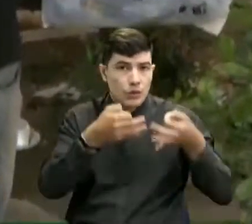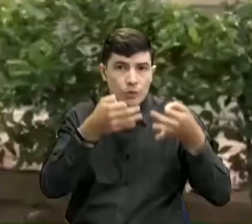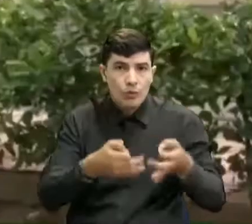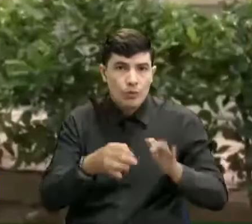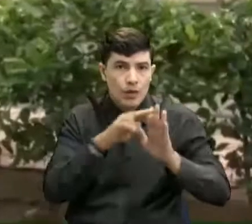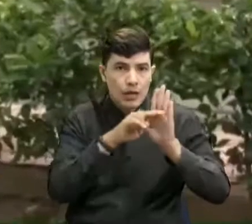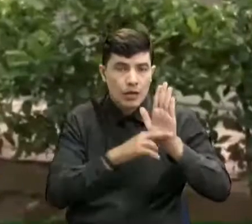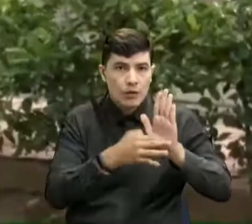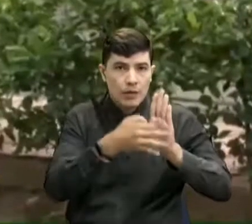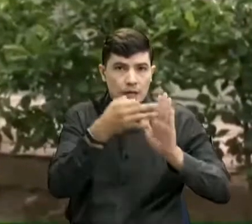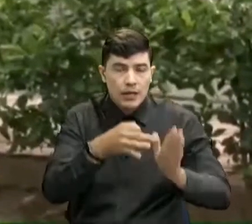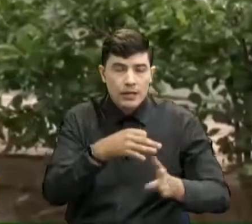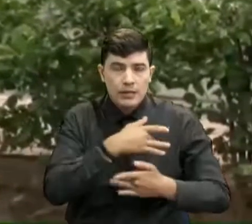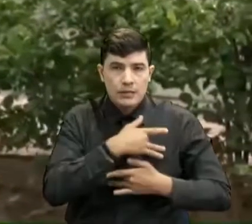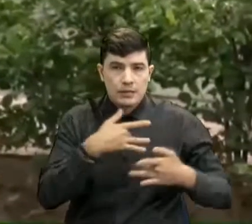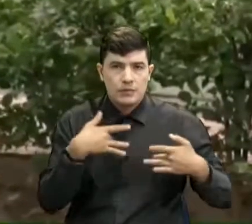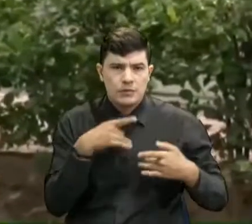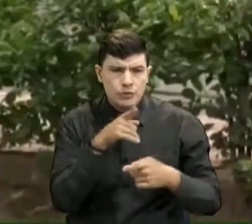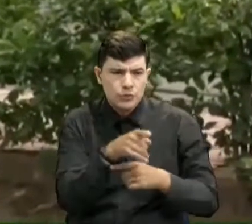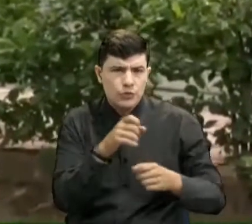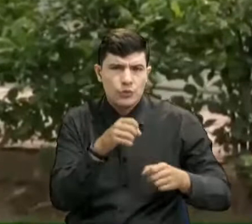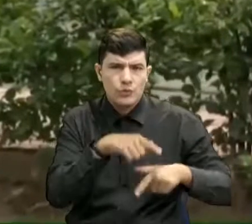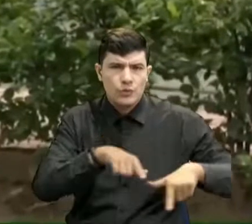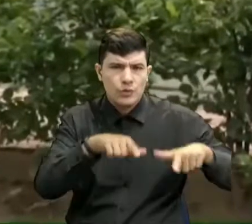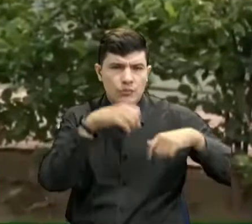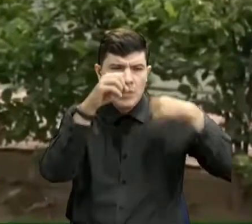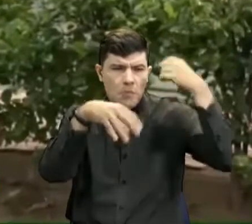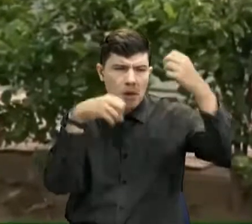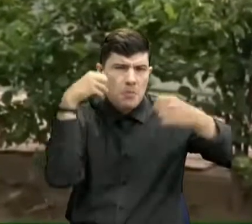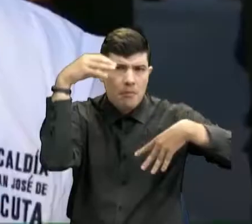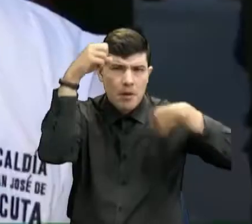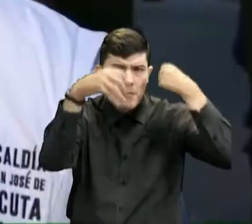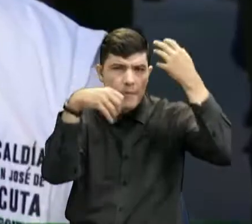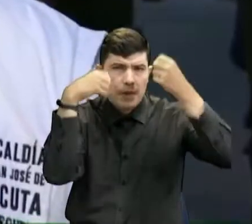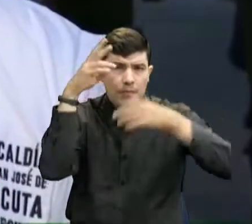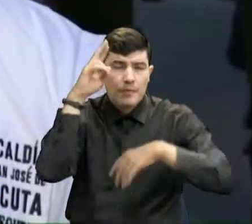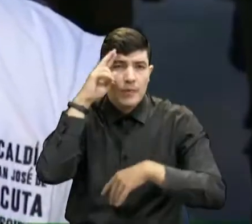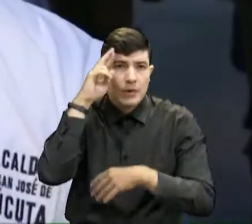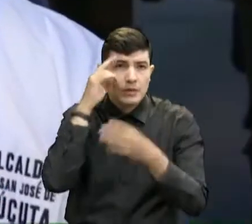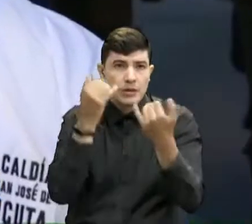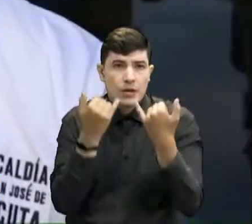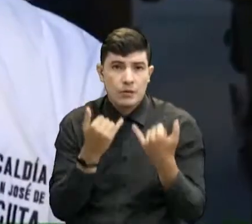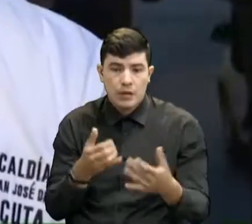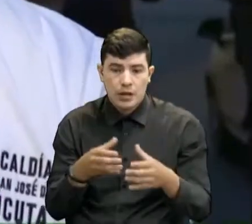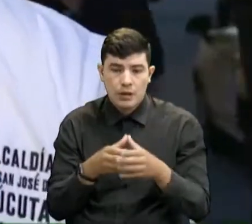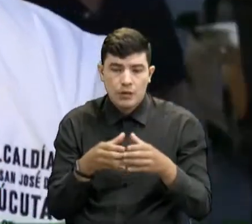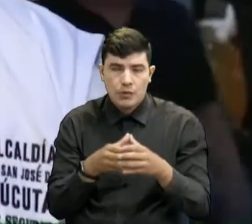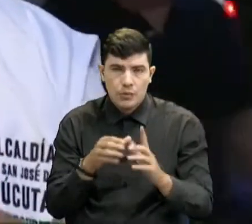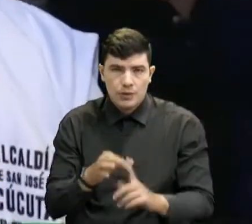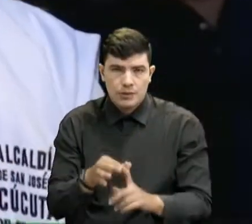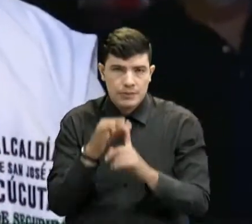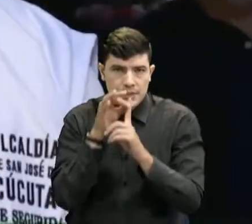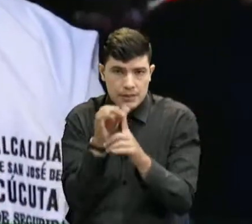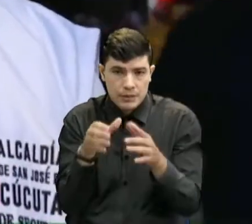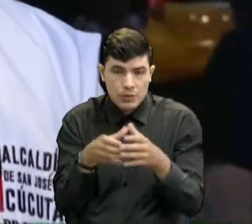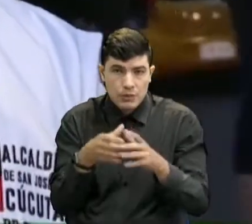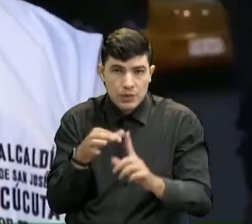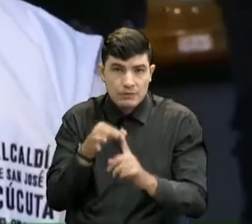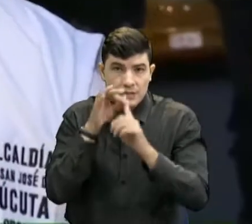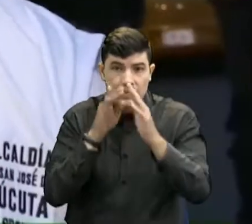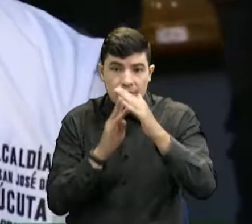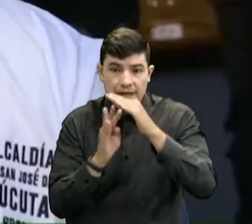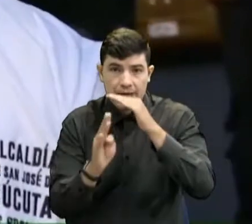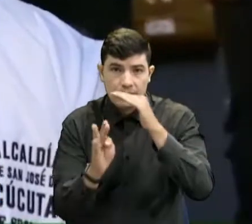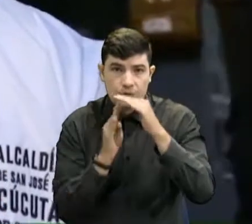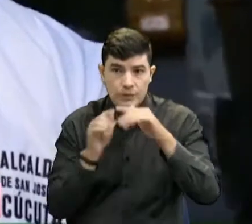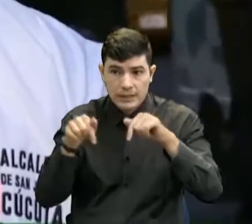bioseguridad en una fiesta nocturna y clandestina. Activamos el grupo especial migratorio ya aquí mismo en este